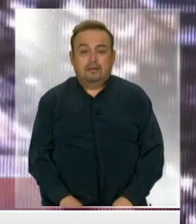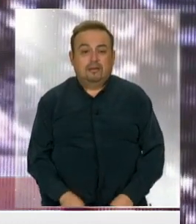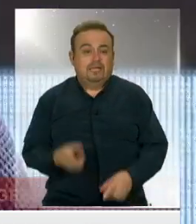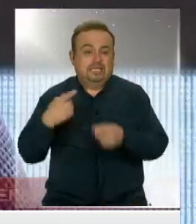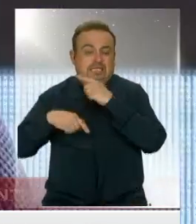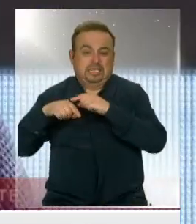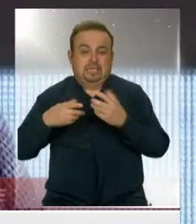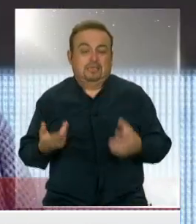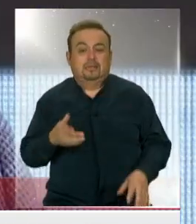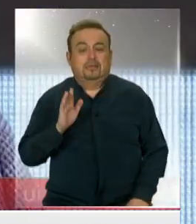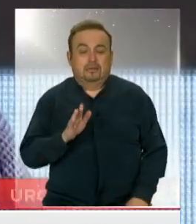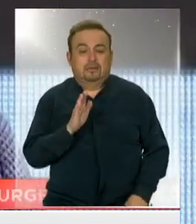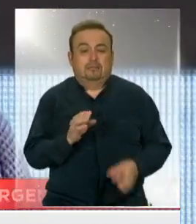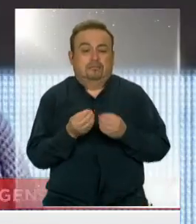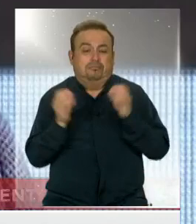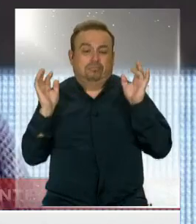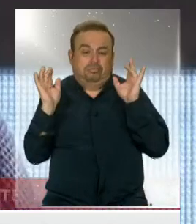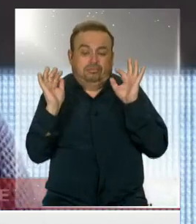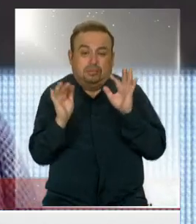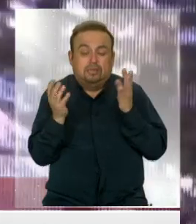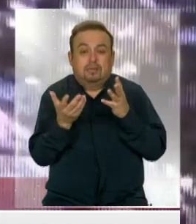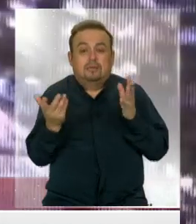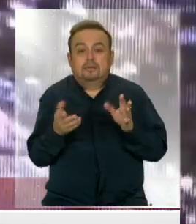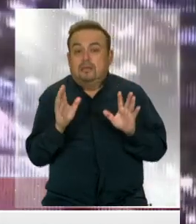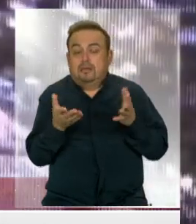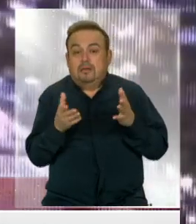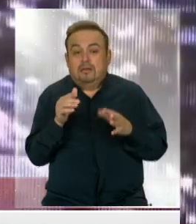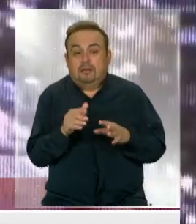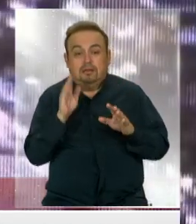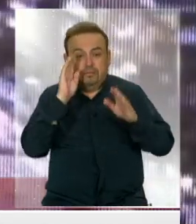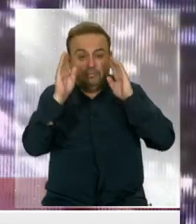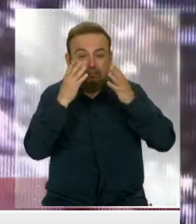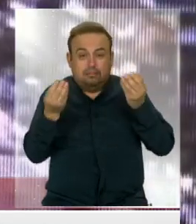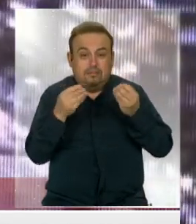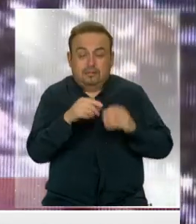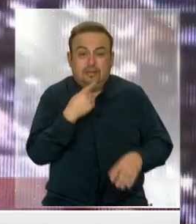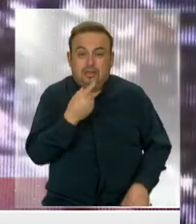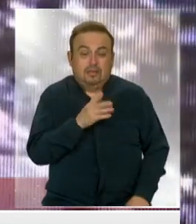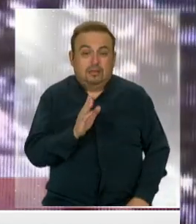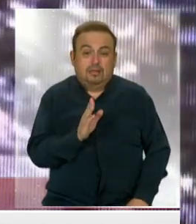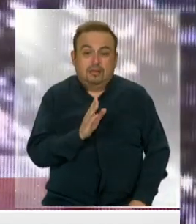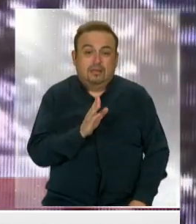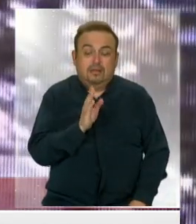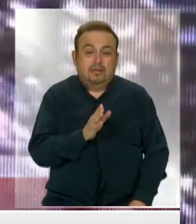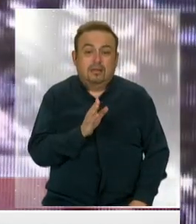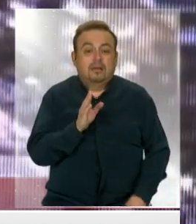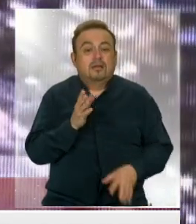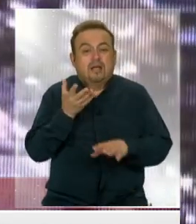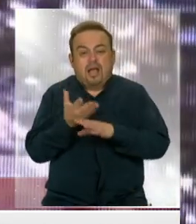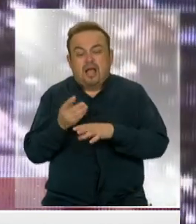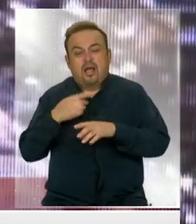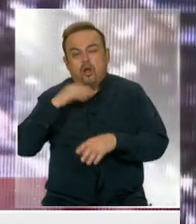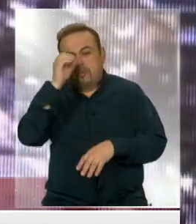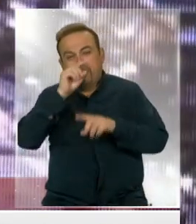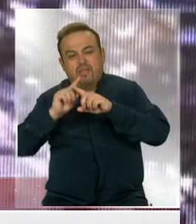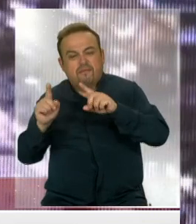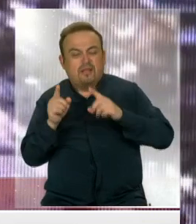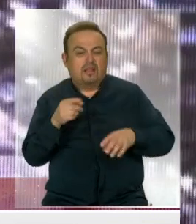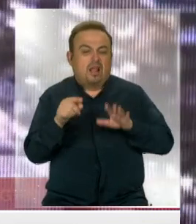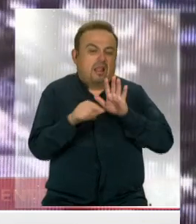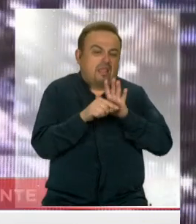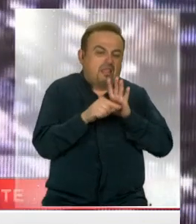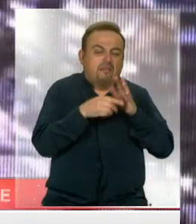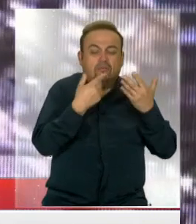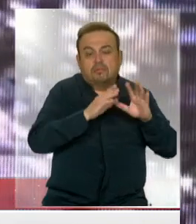historia, ¿no? Porque va a ser una multitud que va a ir seguramente a despedir, más allá de lo que decís vos, Guillermo, si había diferencias o no sobre la figura de Maradona, que